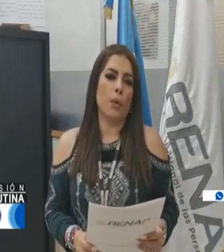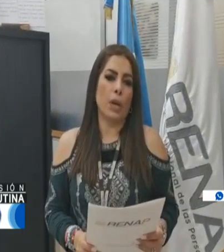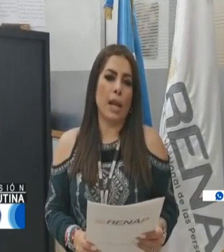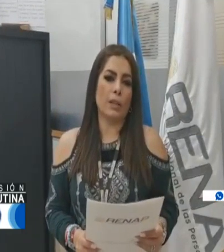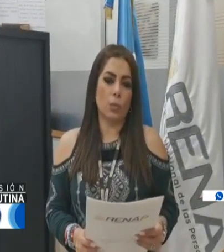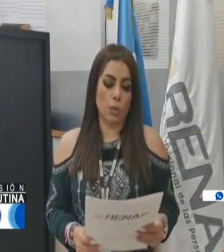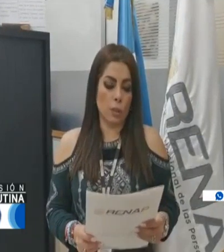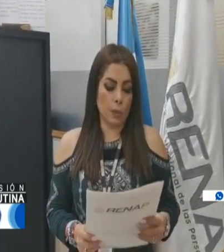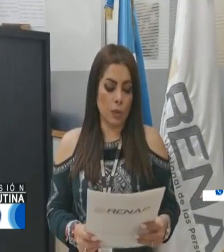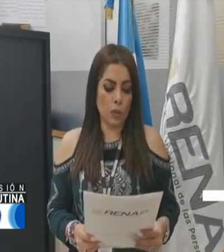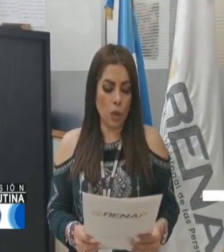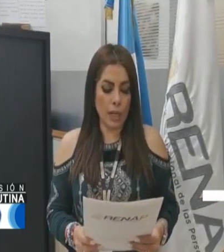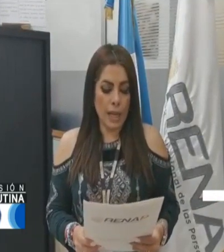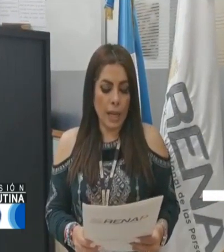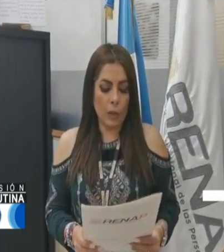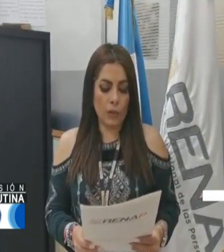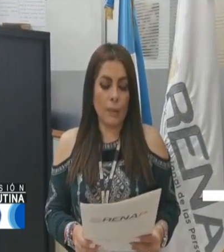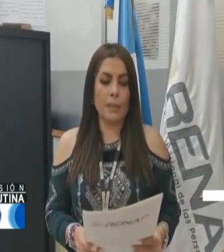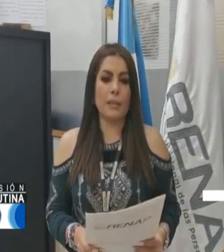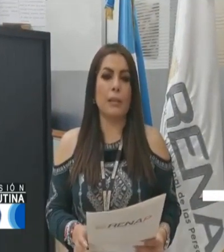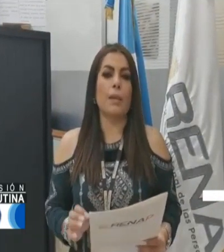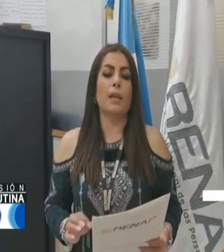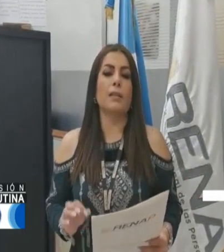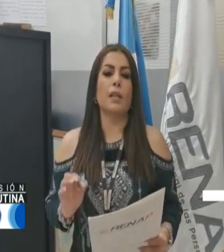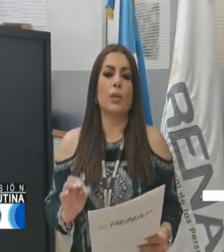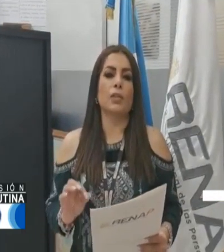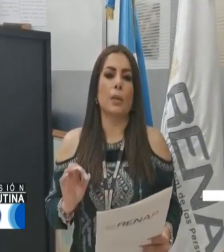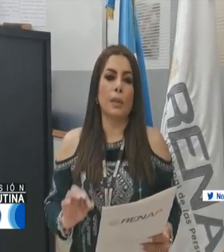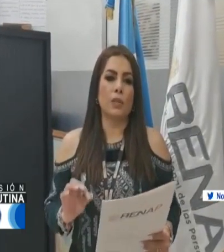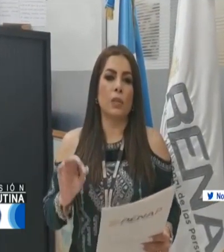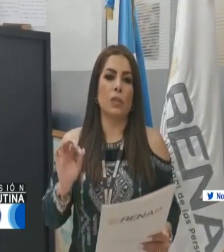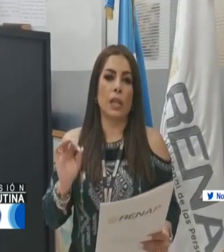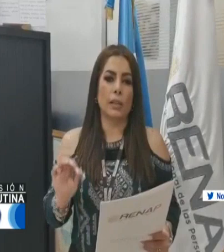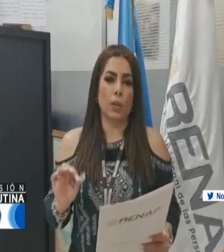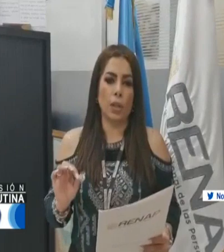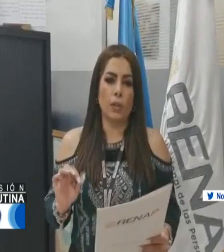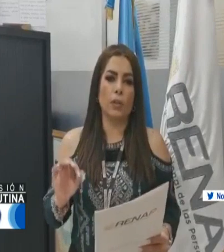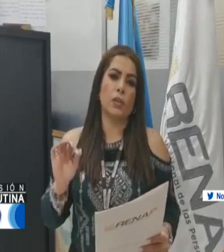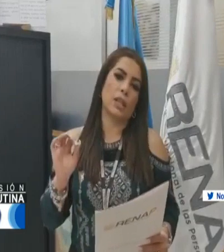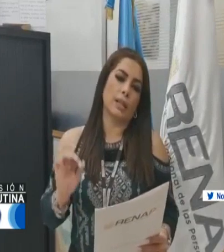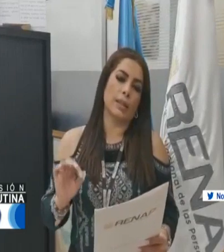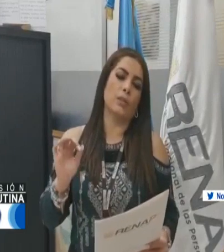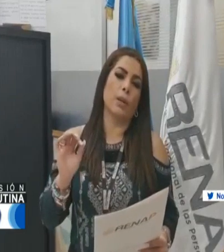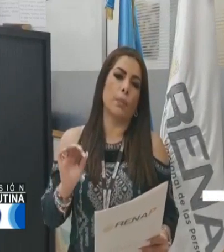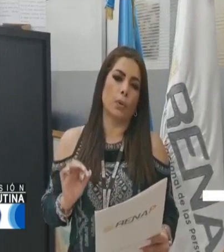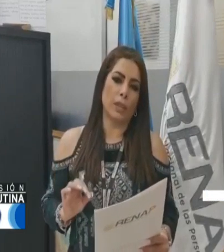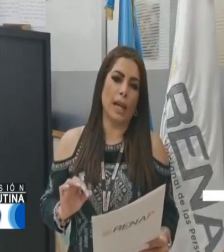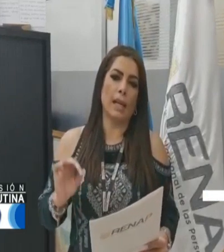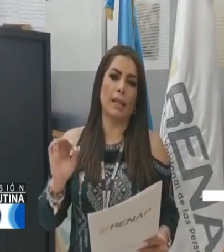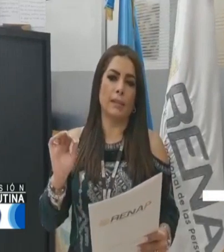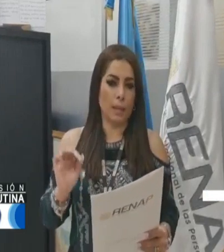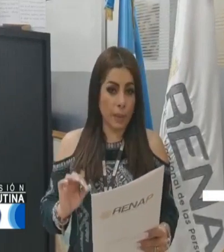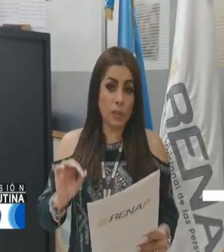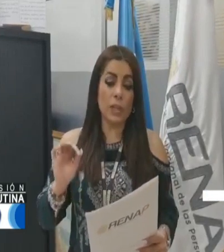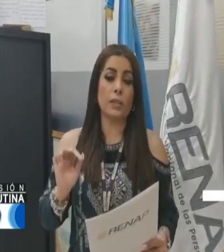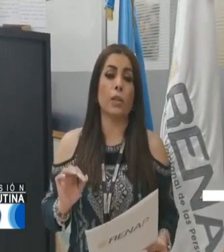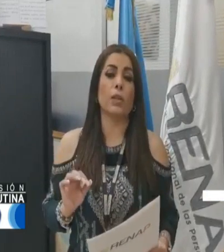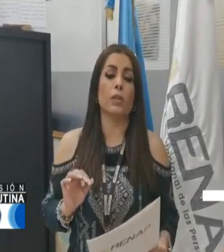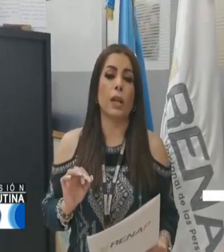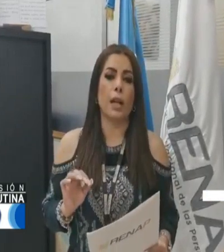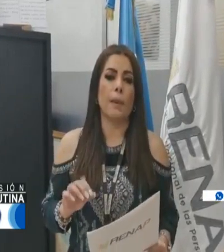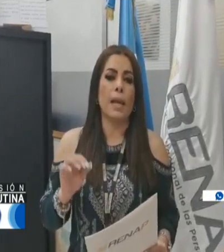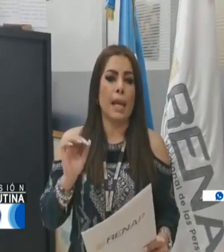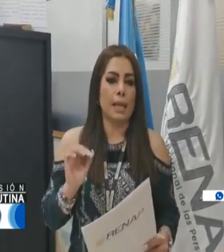RENAP pone a su disposición los trámites mediante los servicios electrónicos ingresando al portal de